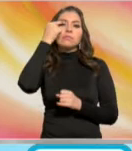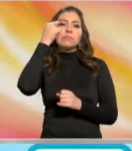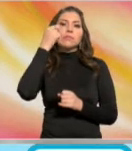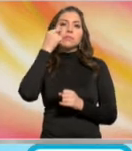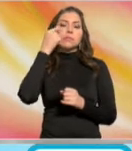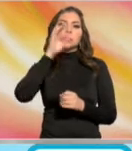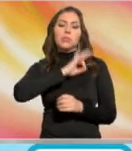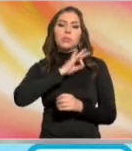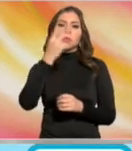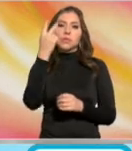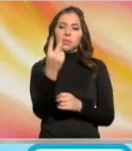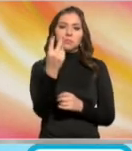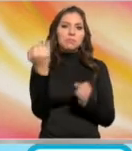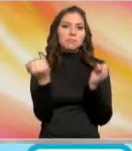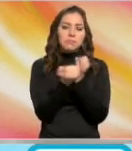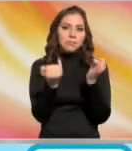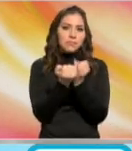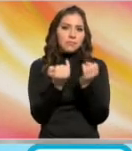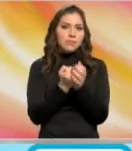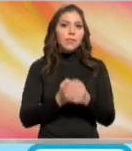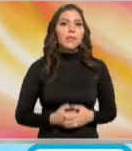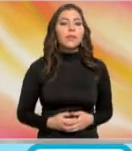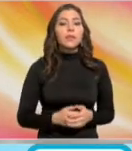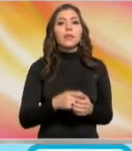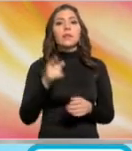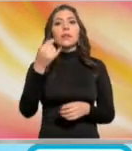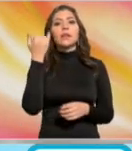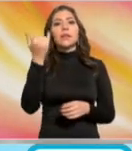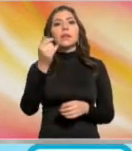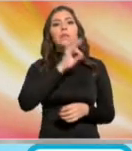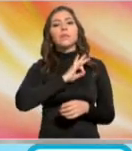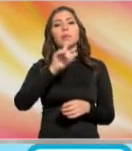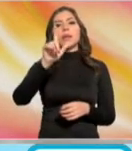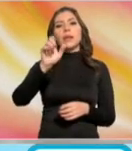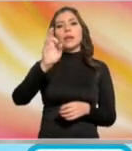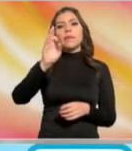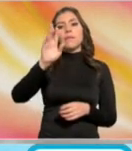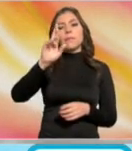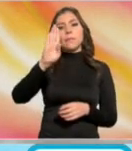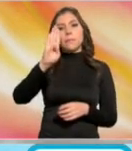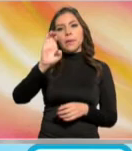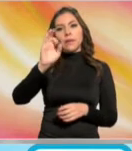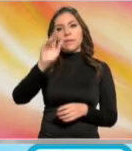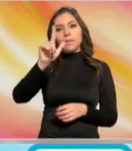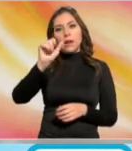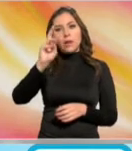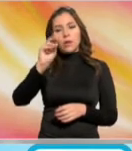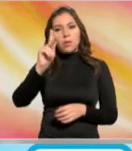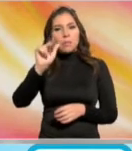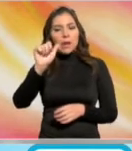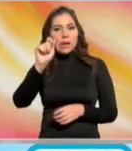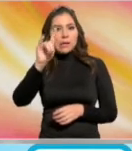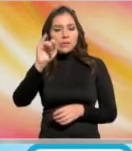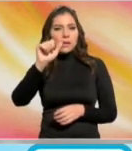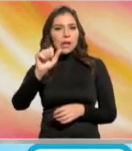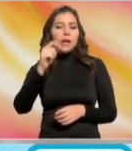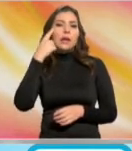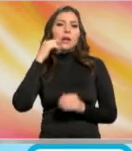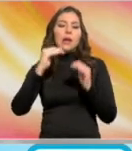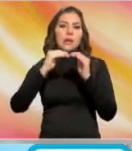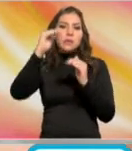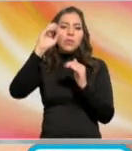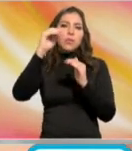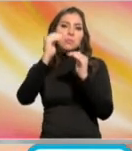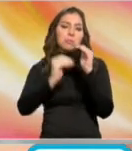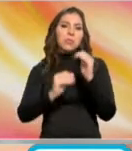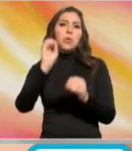puede realizar en cualquiera de los dos. Ajá, De o en hecho, ambos. se divide blefaroplastia superior, Ajá. blefaroplastia inferior, o se pueden hacer las dos al mismo tiempo.